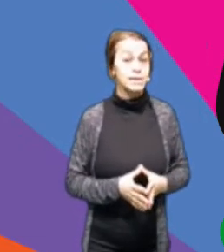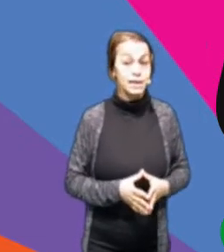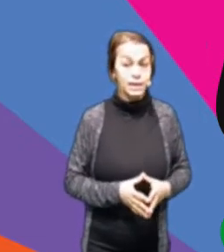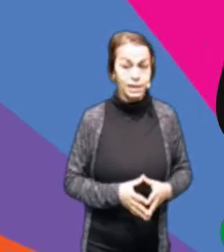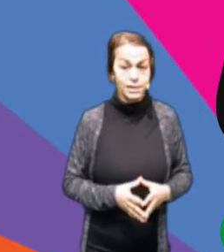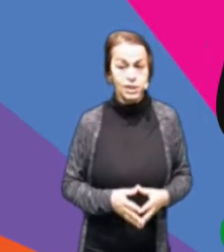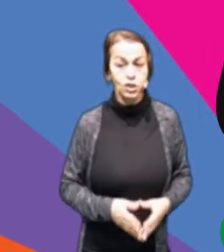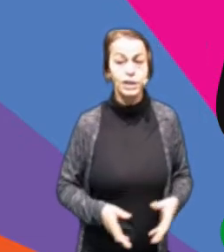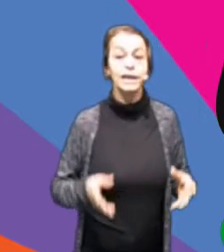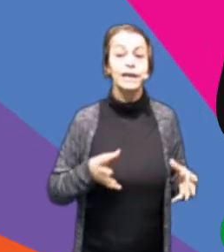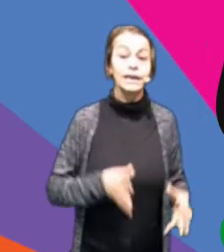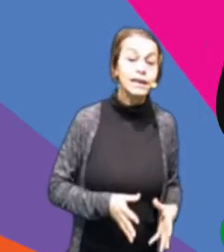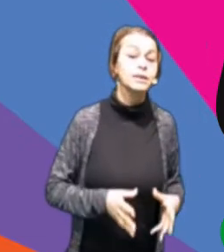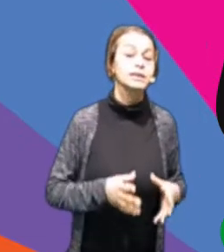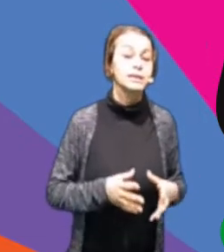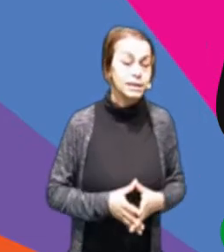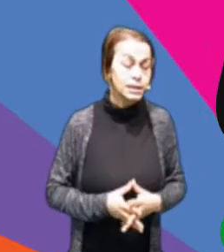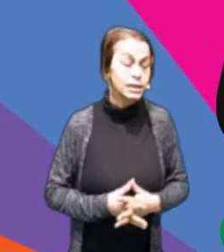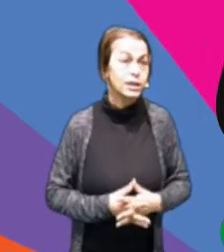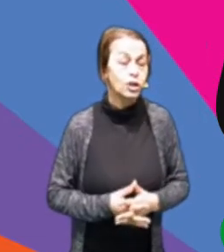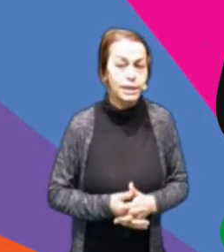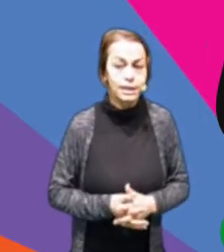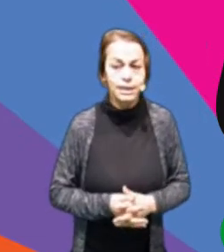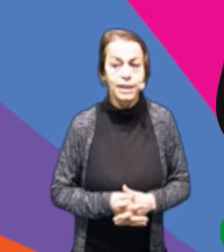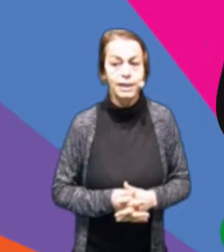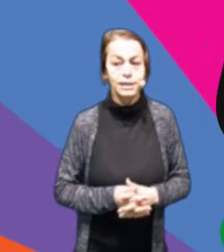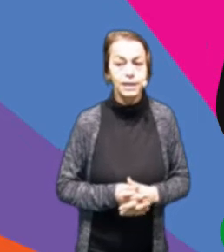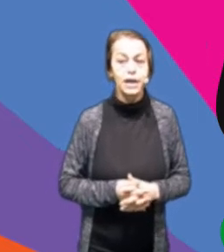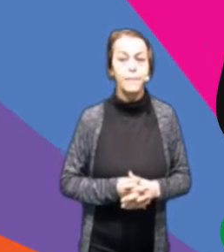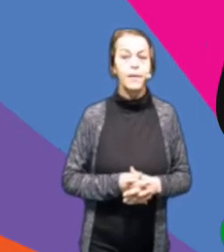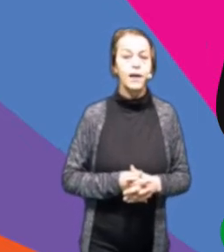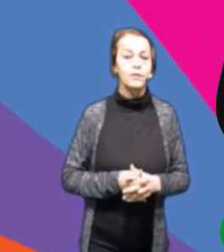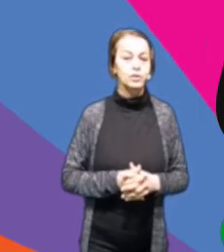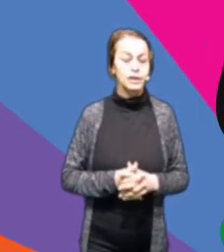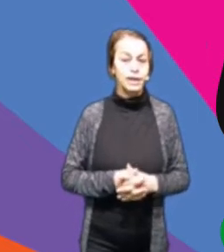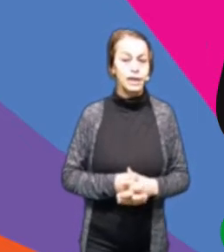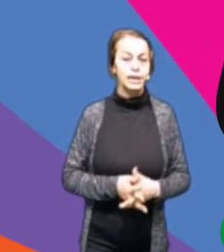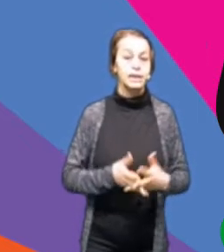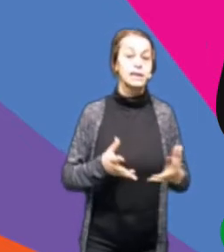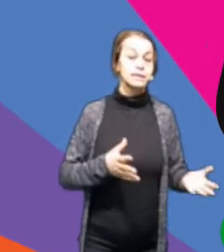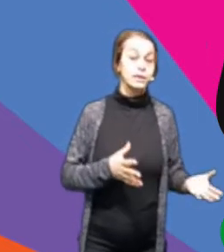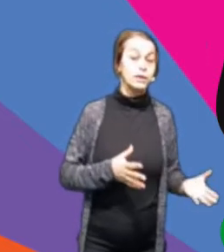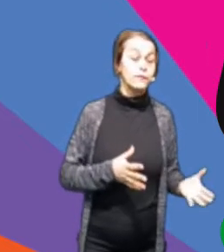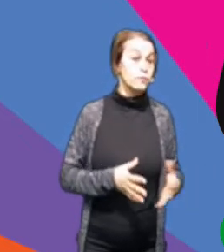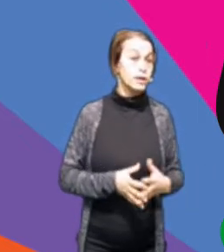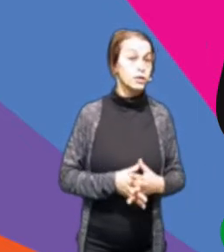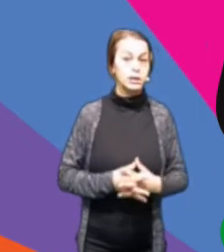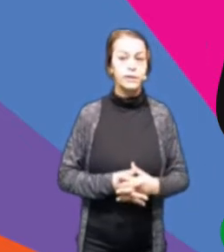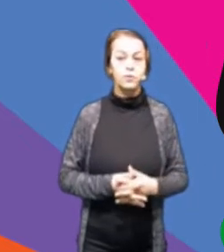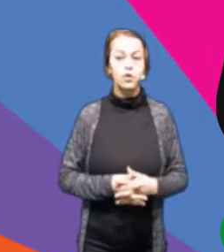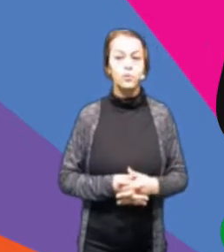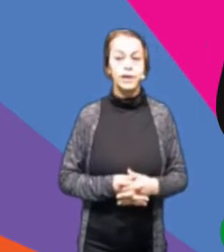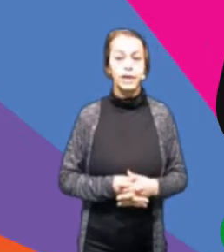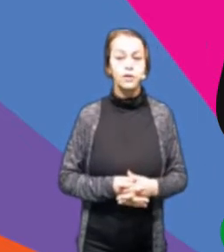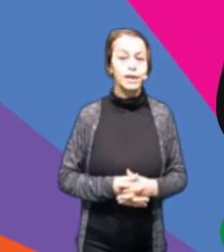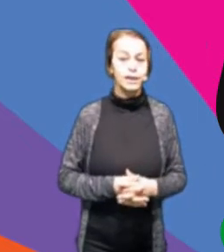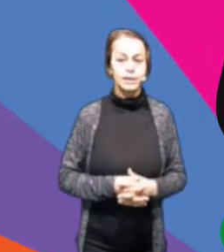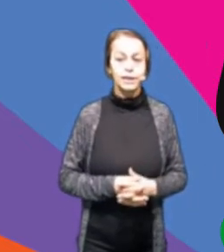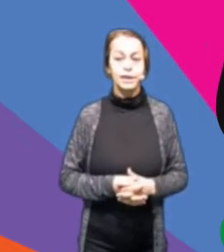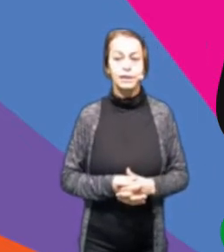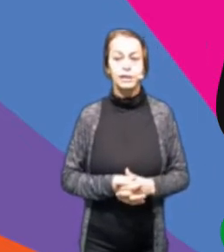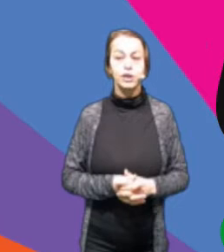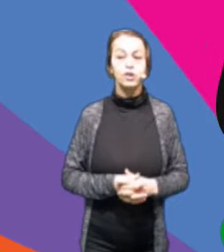Brasil, Daniel Scioli, y el presidente de Aerolíneas Argentina, Pablo Seriani. Según informaron a través de un comunicado a la